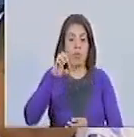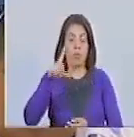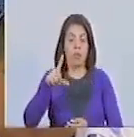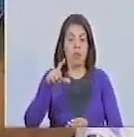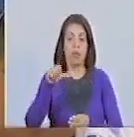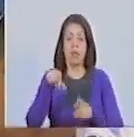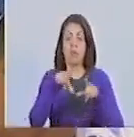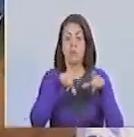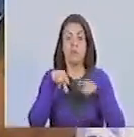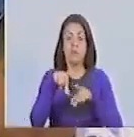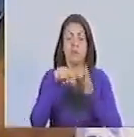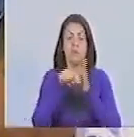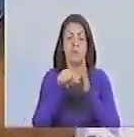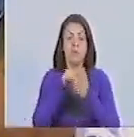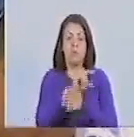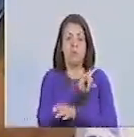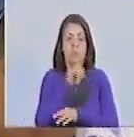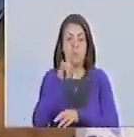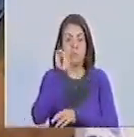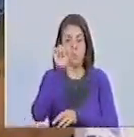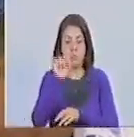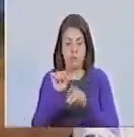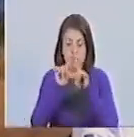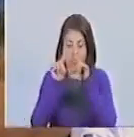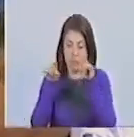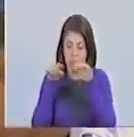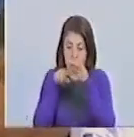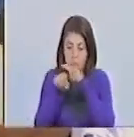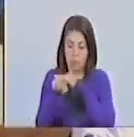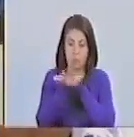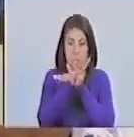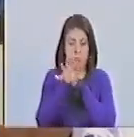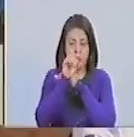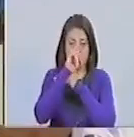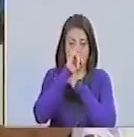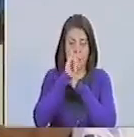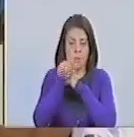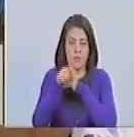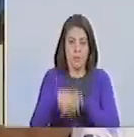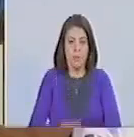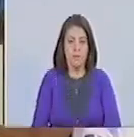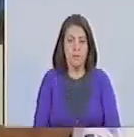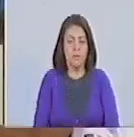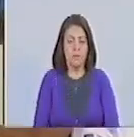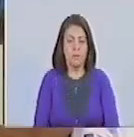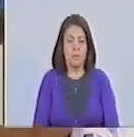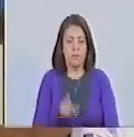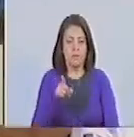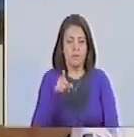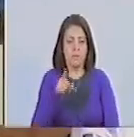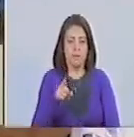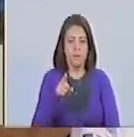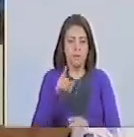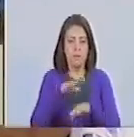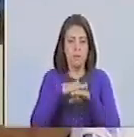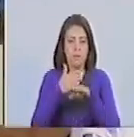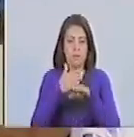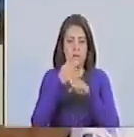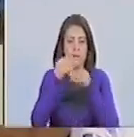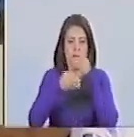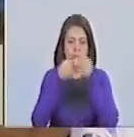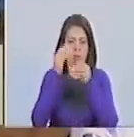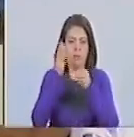un nicho del cementerio del sur, después de 40 años. Allí, por supuesto, en el marco de la ley